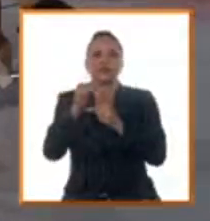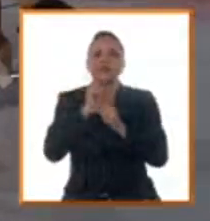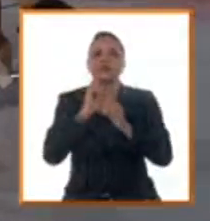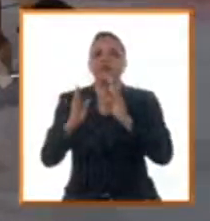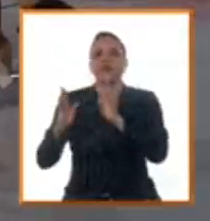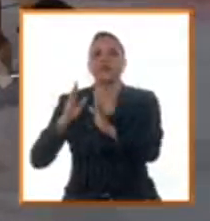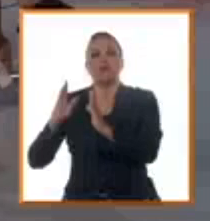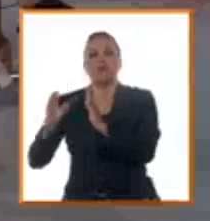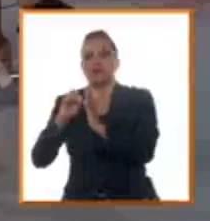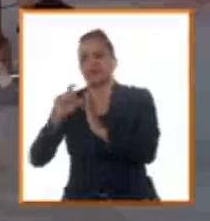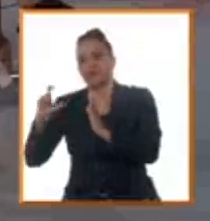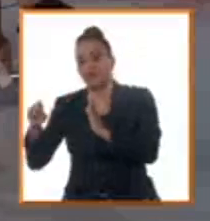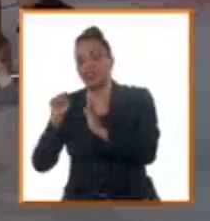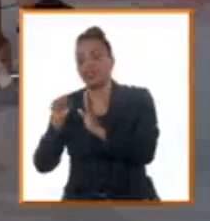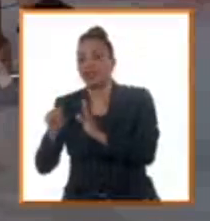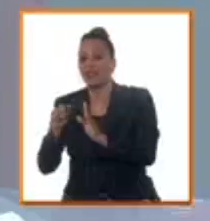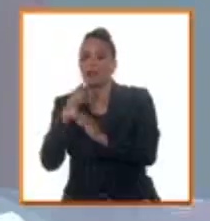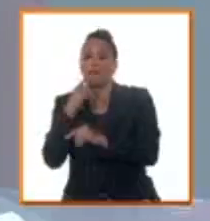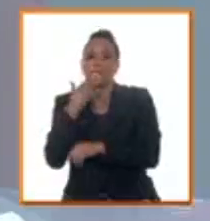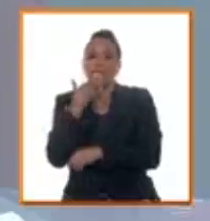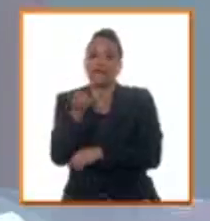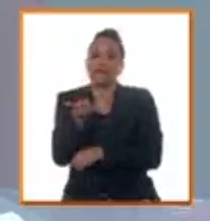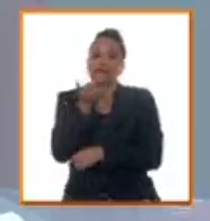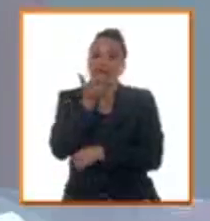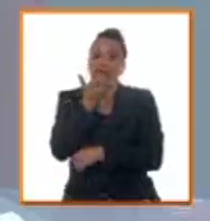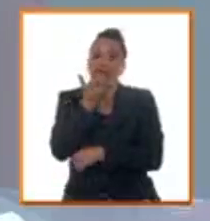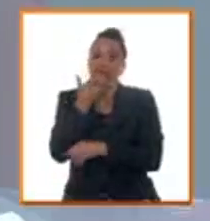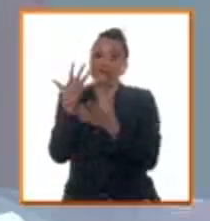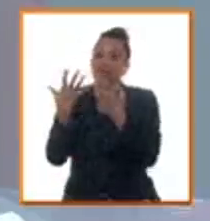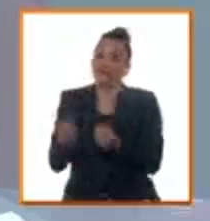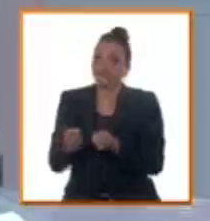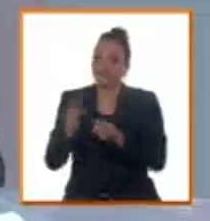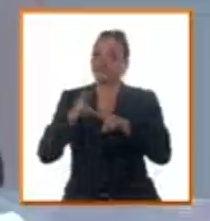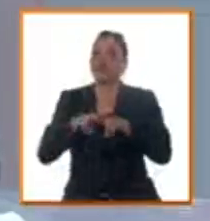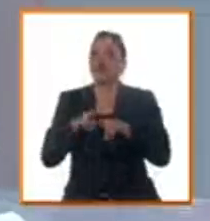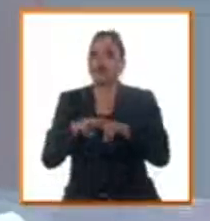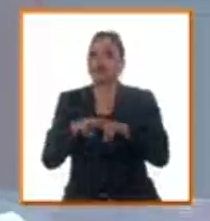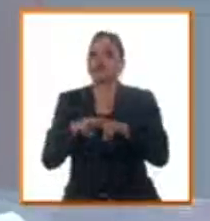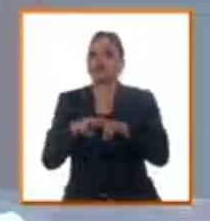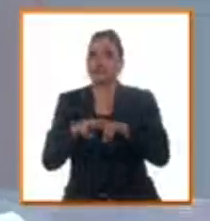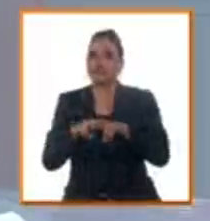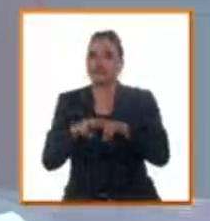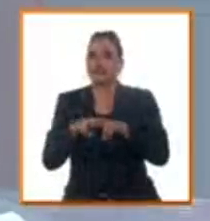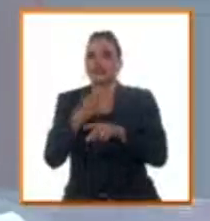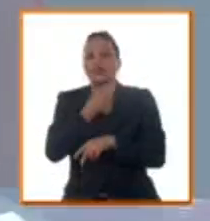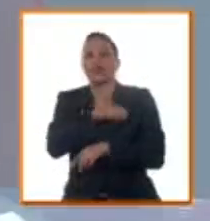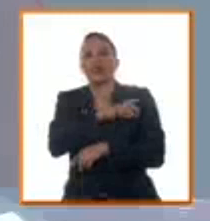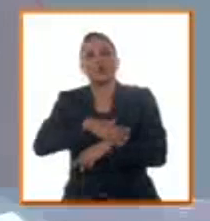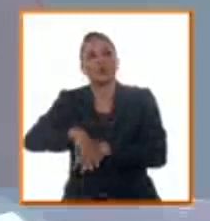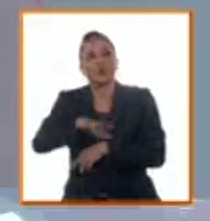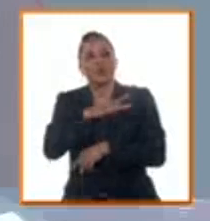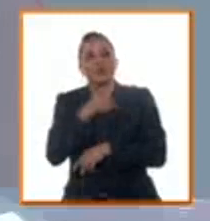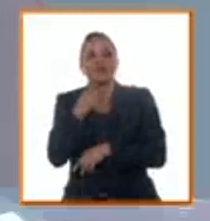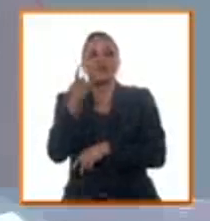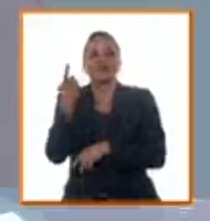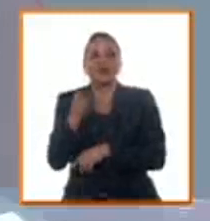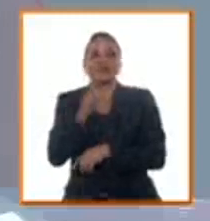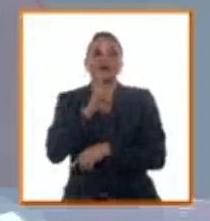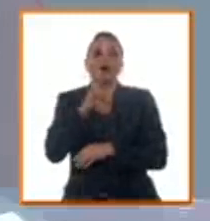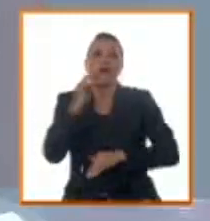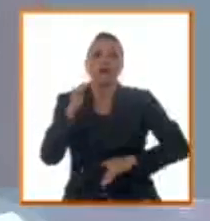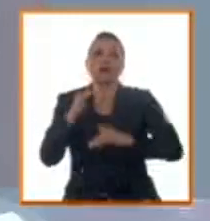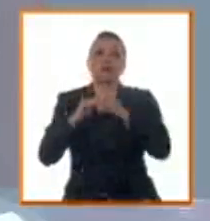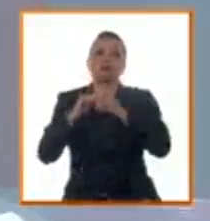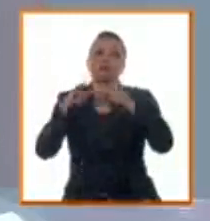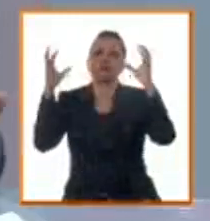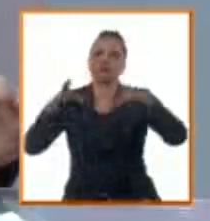que hoy nos va quedando con la mayor afectación de sequía. La Habana, dice. La Habana es la población, o sea, es la ciudad que nos va quedando con la mayor afectación de